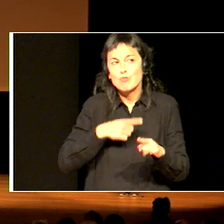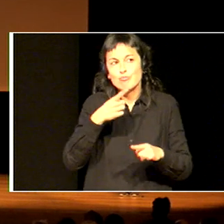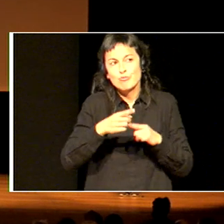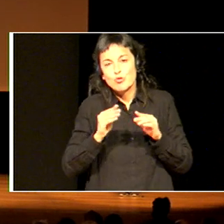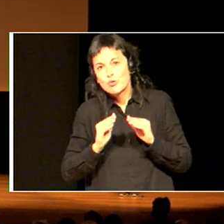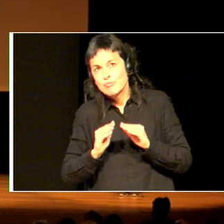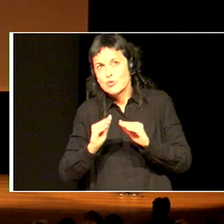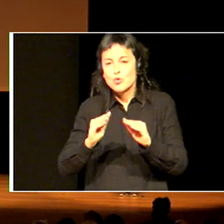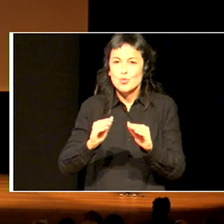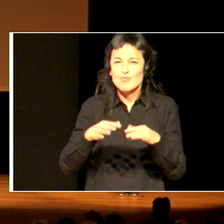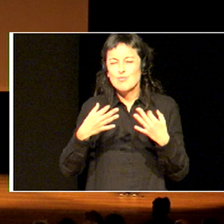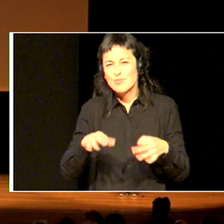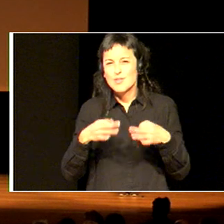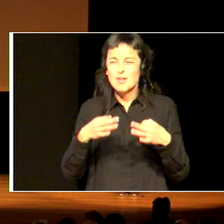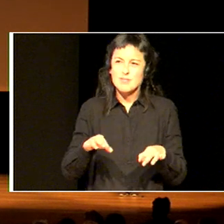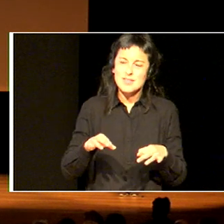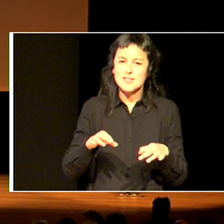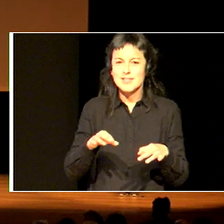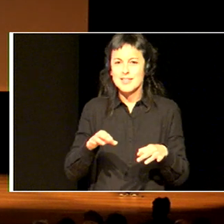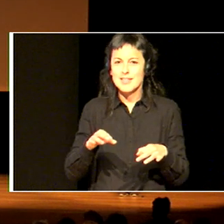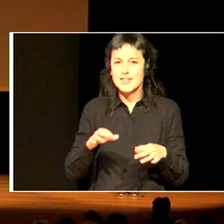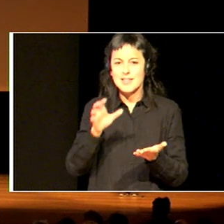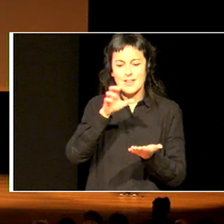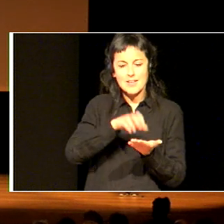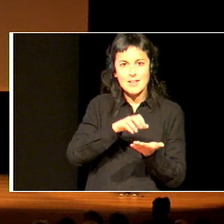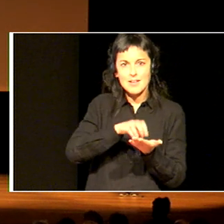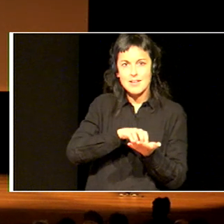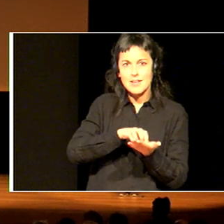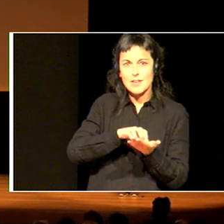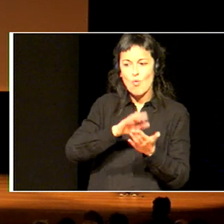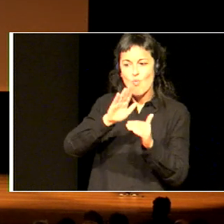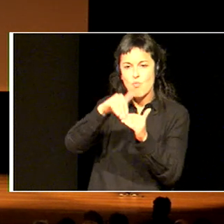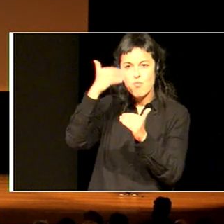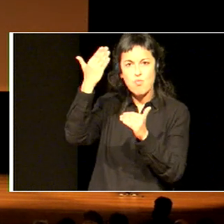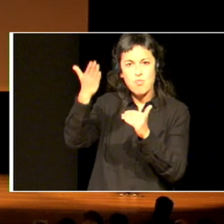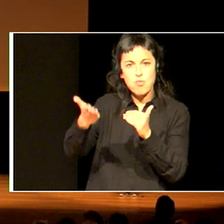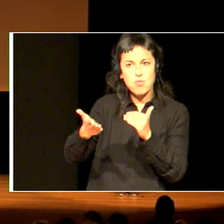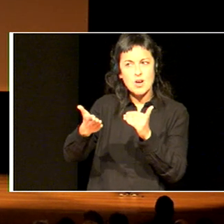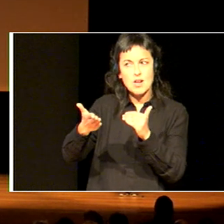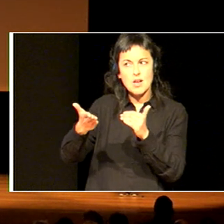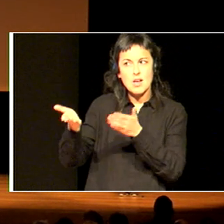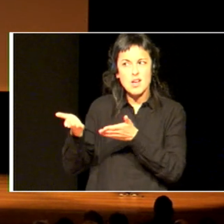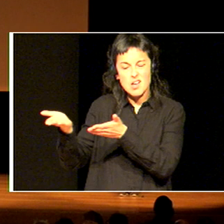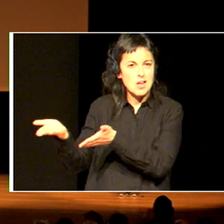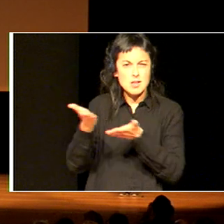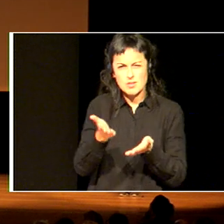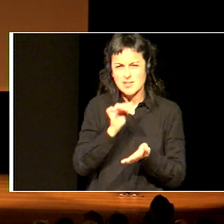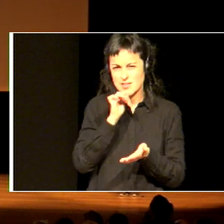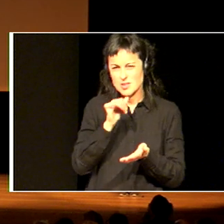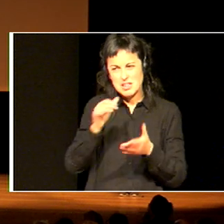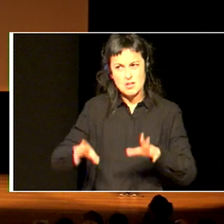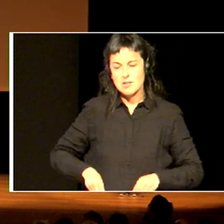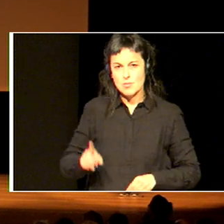ez duten nahi izaten, ez dute onartzen ikastetxetik kanpo inolako laguntza zentzu horretan.